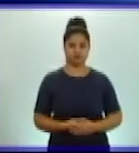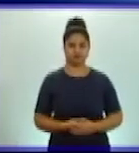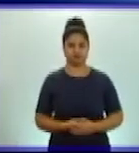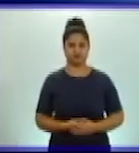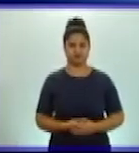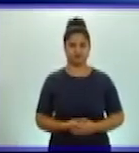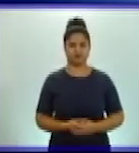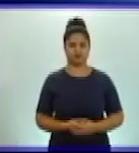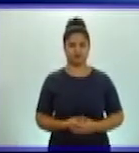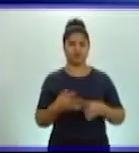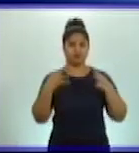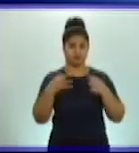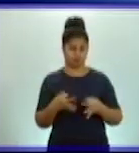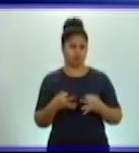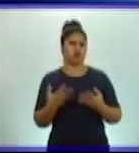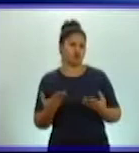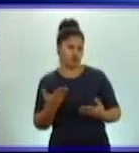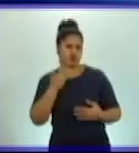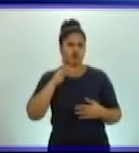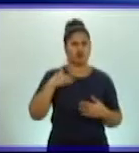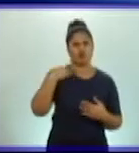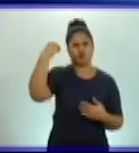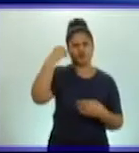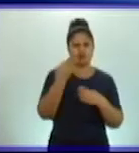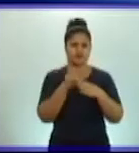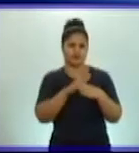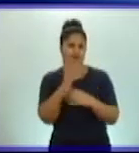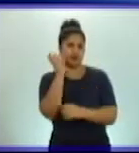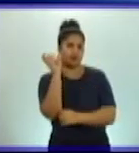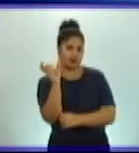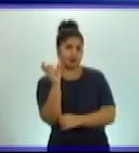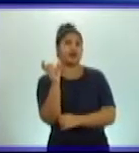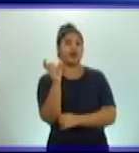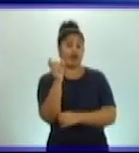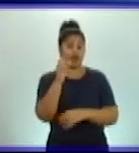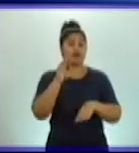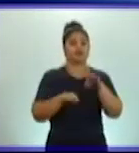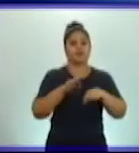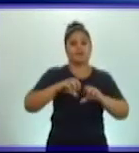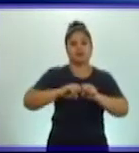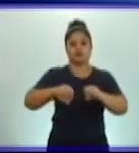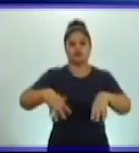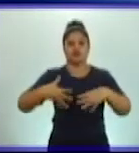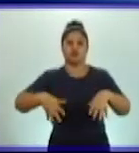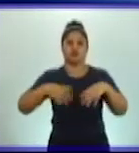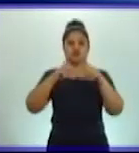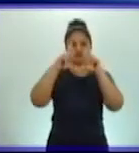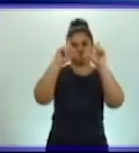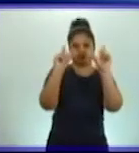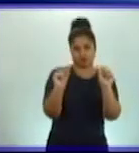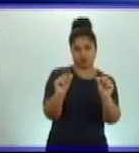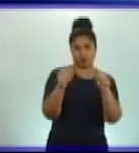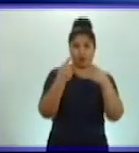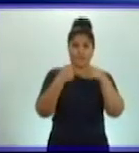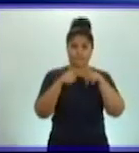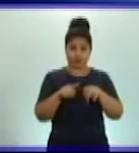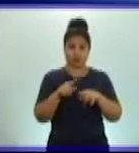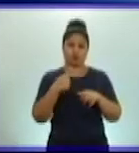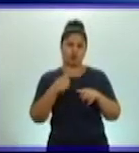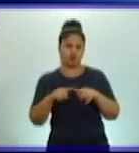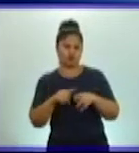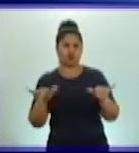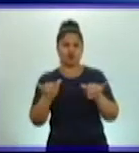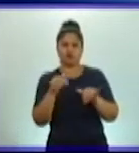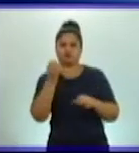entonces podemos sacarlo por el contexto, más o menos el texto nos puede ayudar, pero si no, hay que acudir al diccionario. El